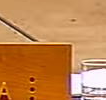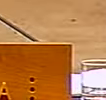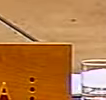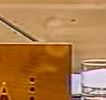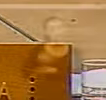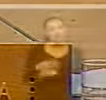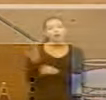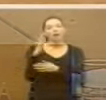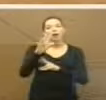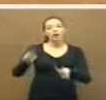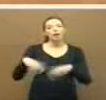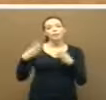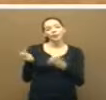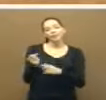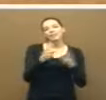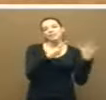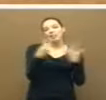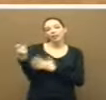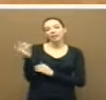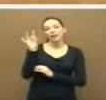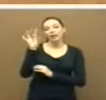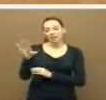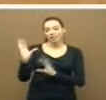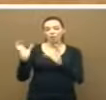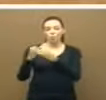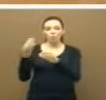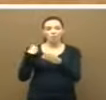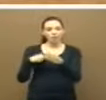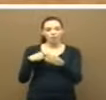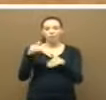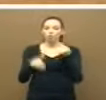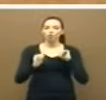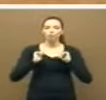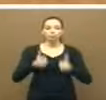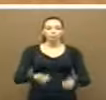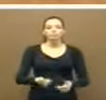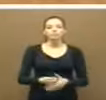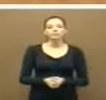enmienda número 615 del mismo grupo parlamentario. Entramos en votación.